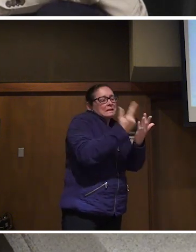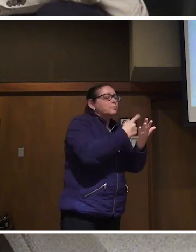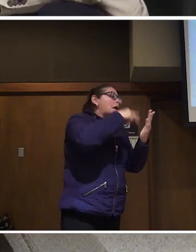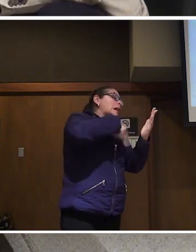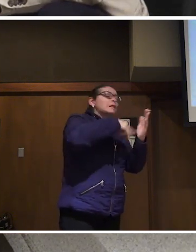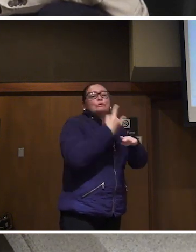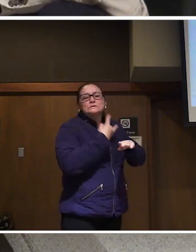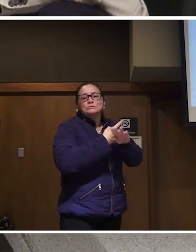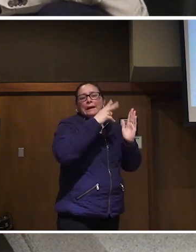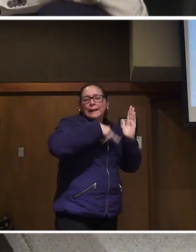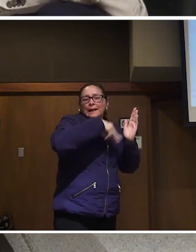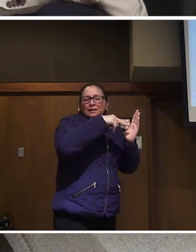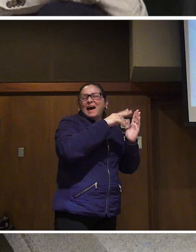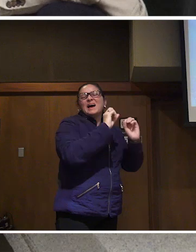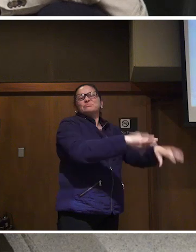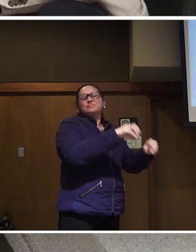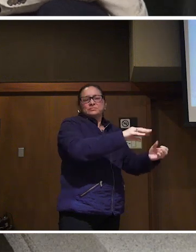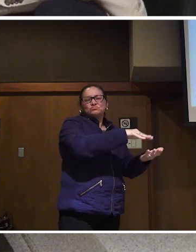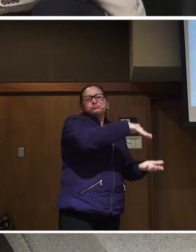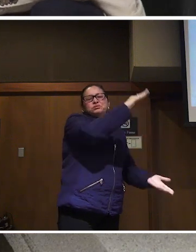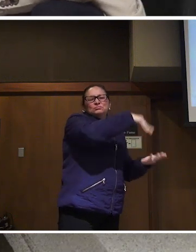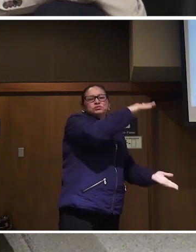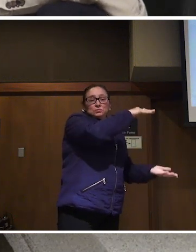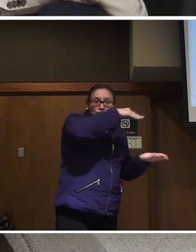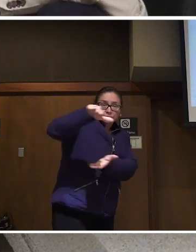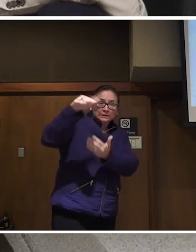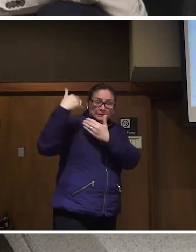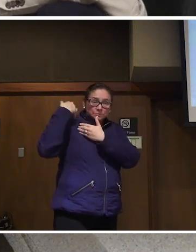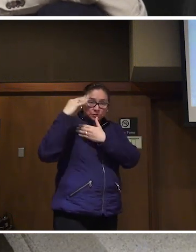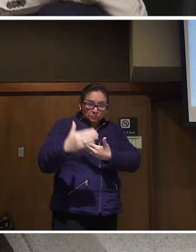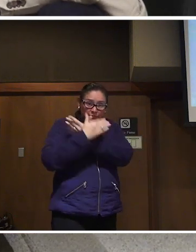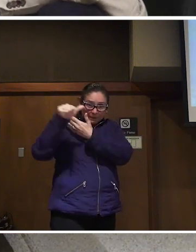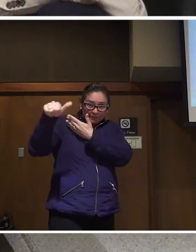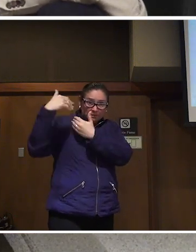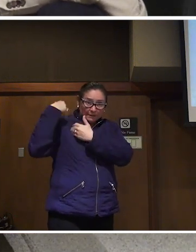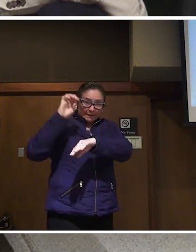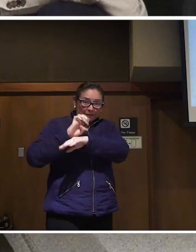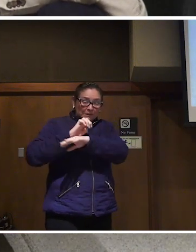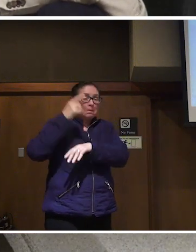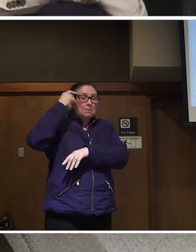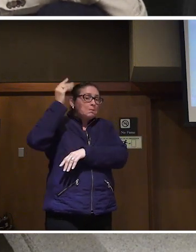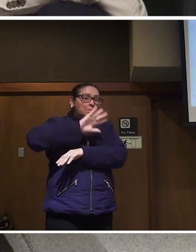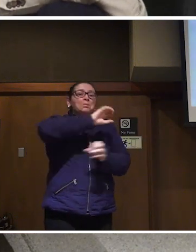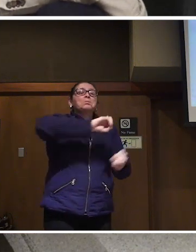los diferentes libros que se escribieron y que se leían en ese entonces y que de una u otra forma han